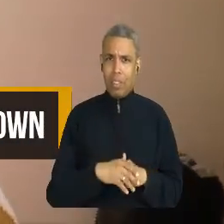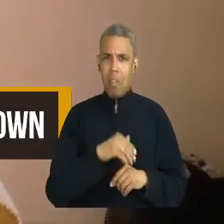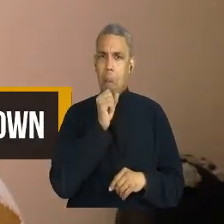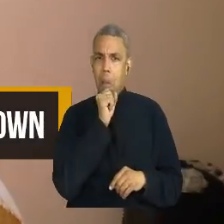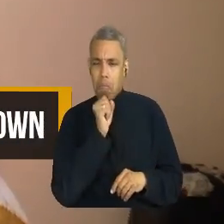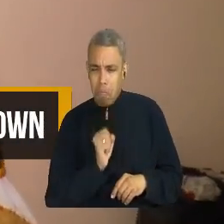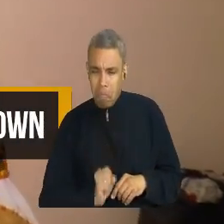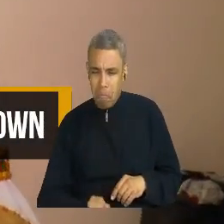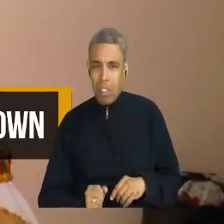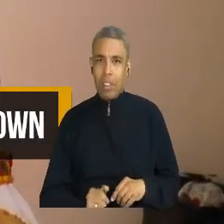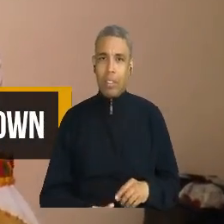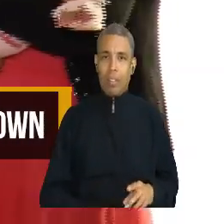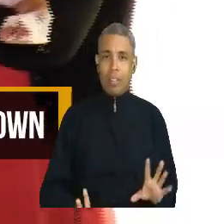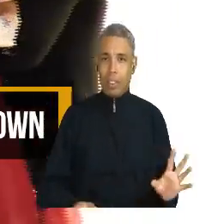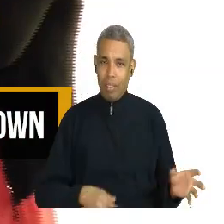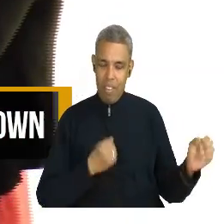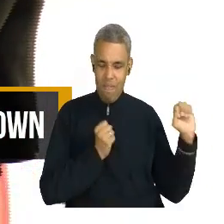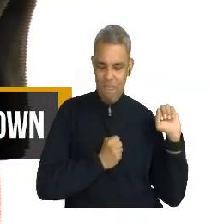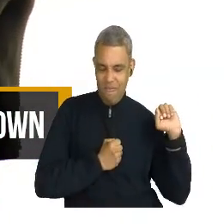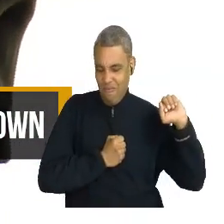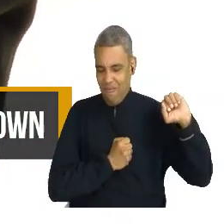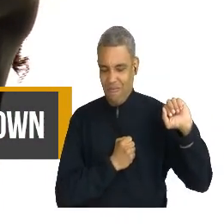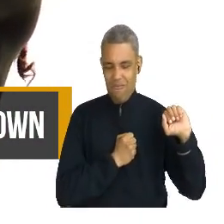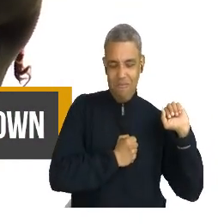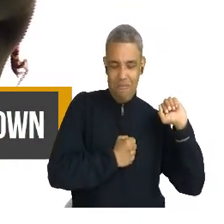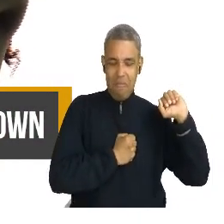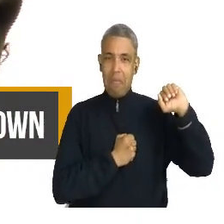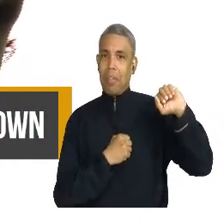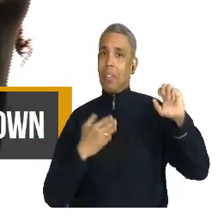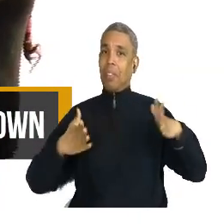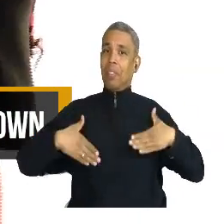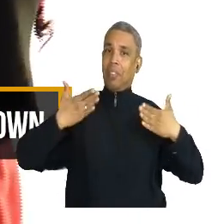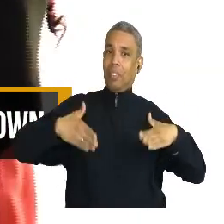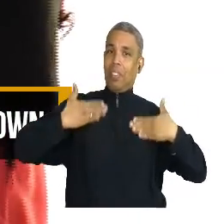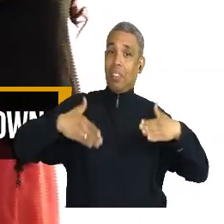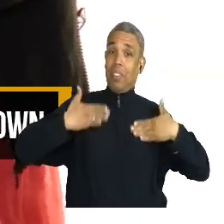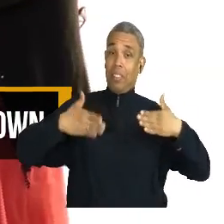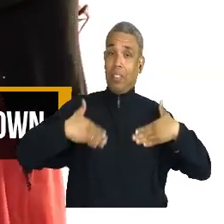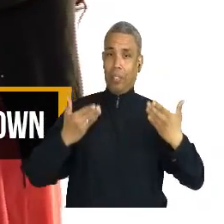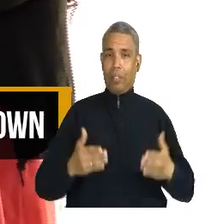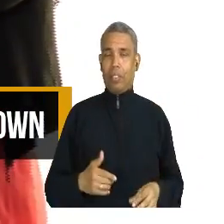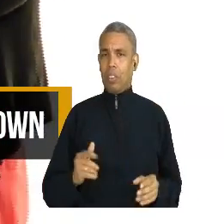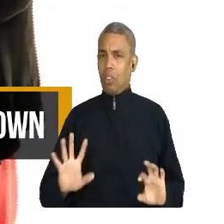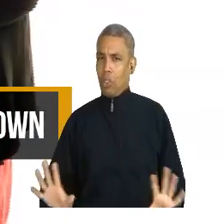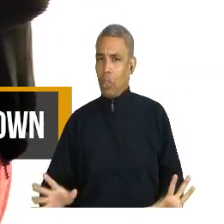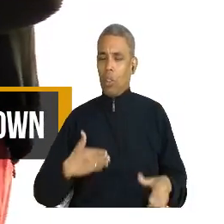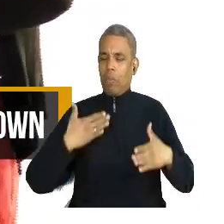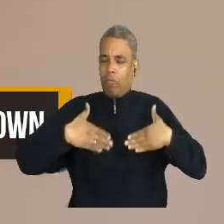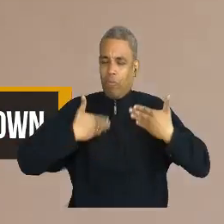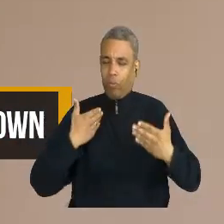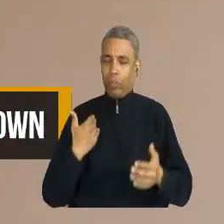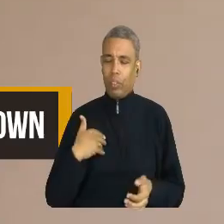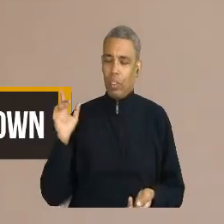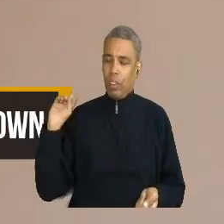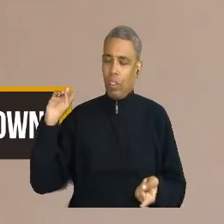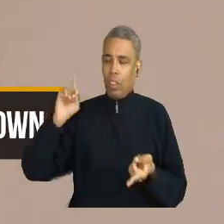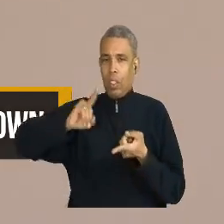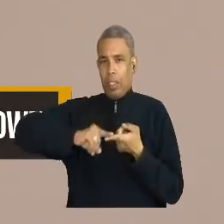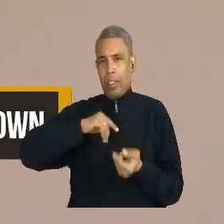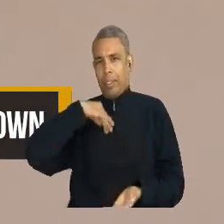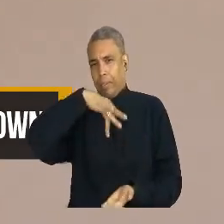y música andina con nosotros. Es muy bonito. Es el mejor premio, es lo mejor que he hecho en toda la vida. ¿Y tu profesión es? Auxiliar